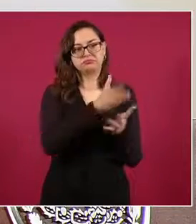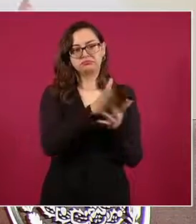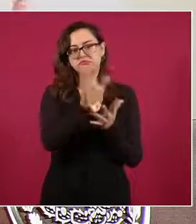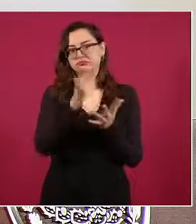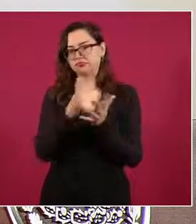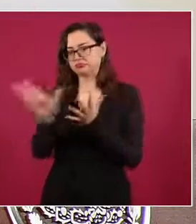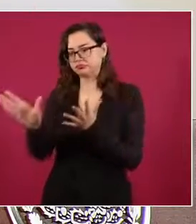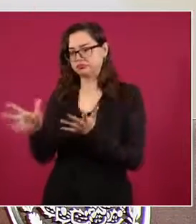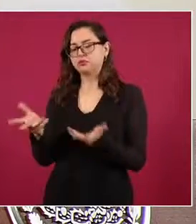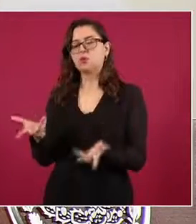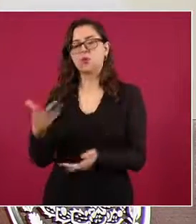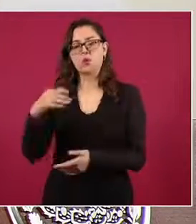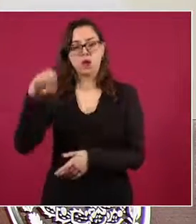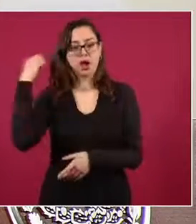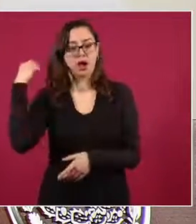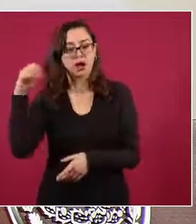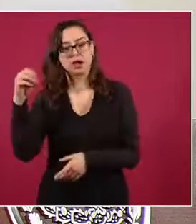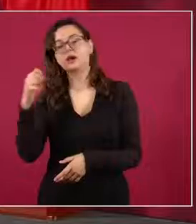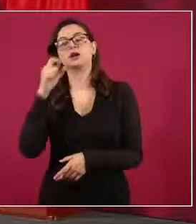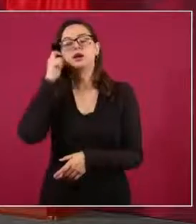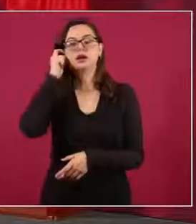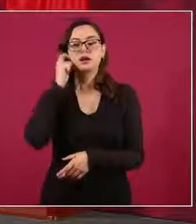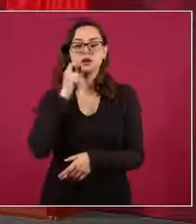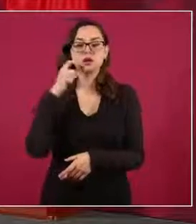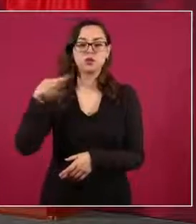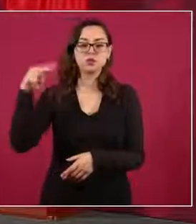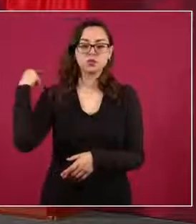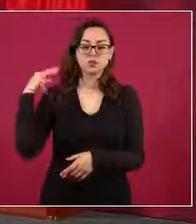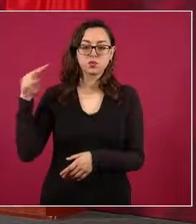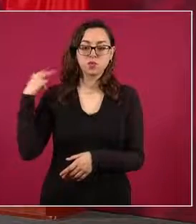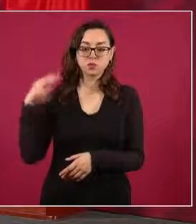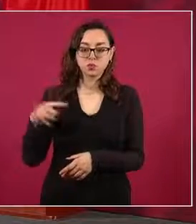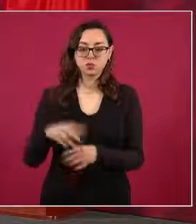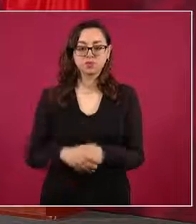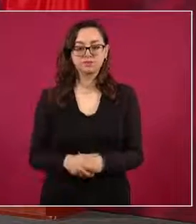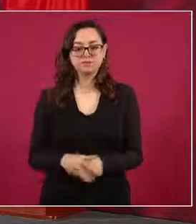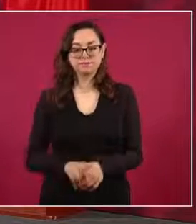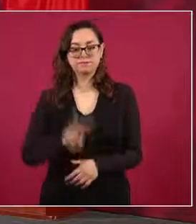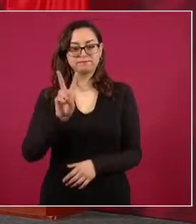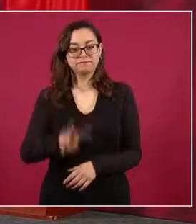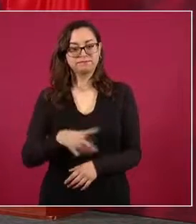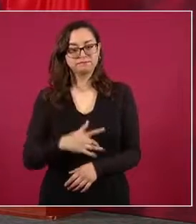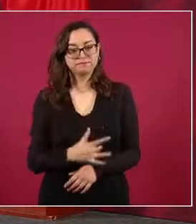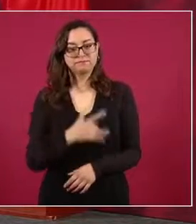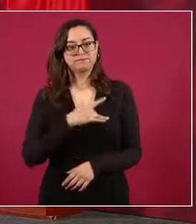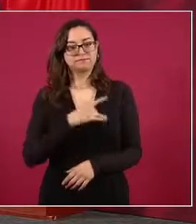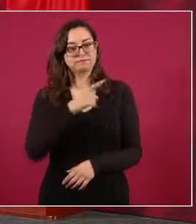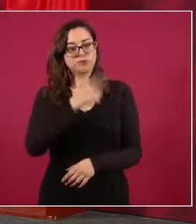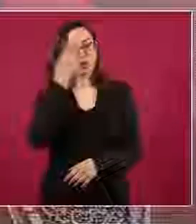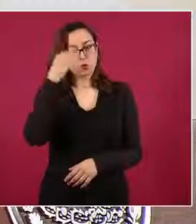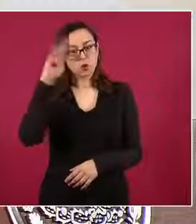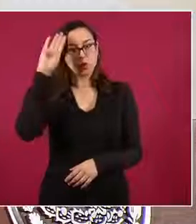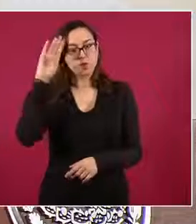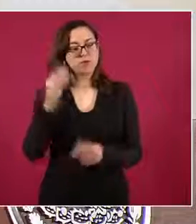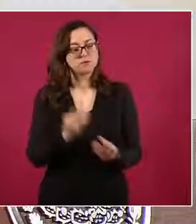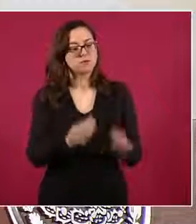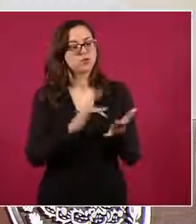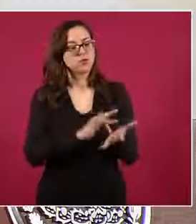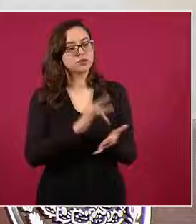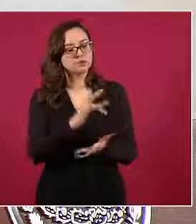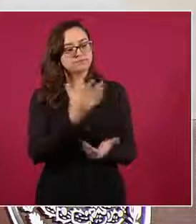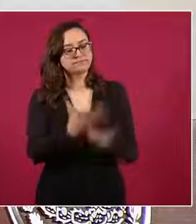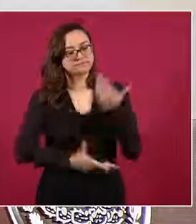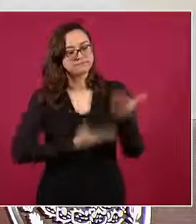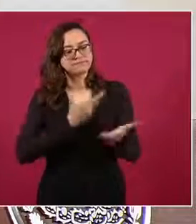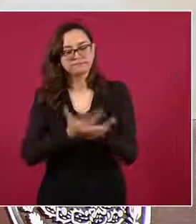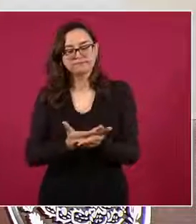Oaxaca, en Guerrero y en el estado de Veracruz. Por eso queremos agradecer mucho al Ministerio de Salud de Cuba, a la Agencia de Servicios de Salud de Cuba